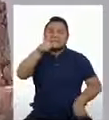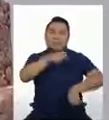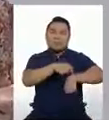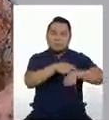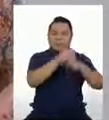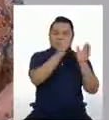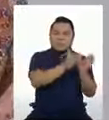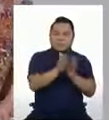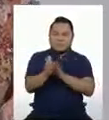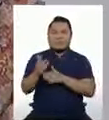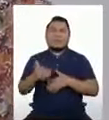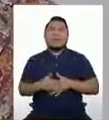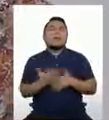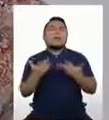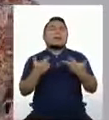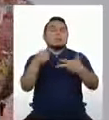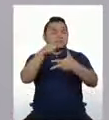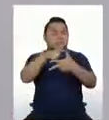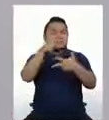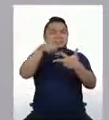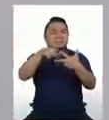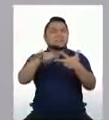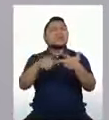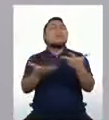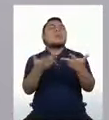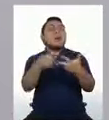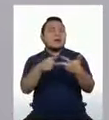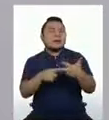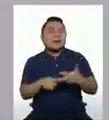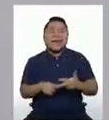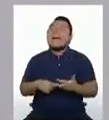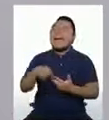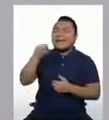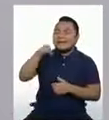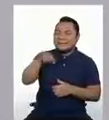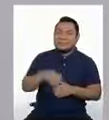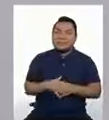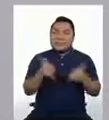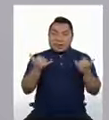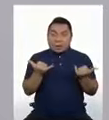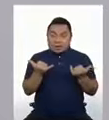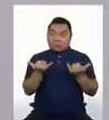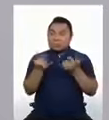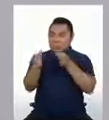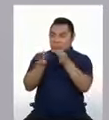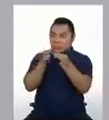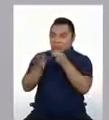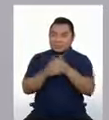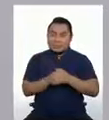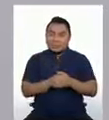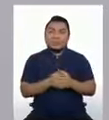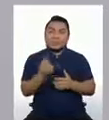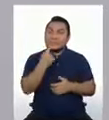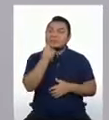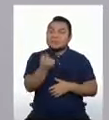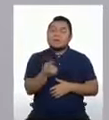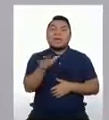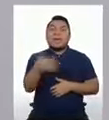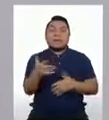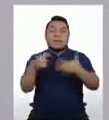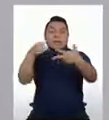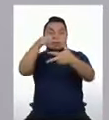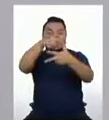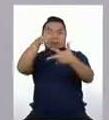momentos. ¿En qué consisten los otros 2 momentos? Cierto. Ahora mismo te cuento. Como te mencioné, hay